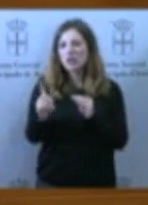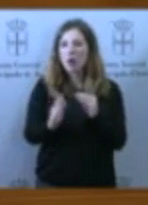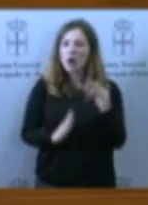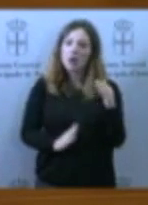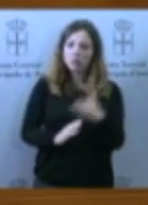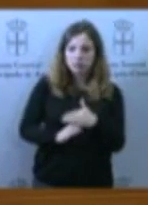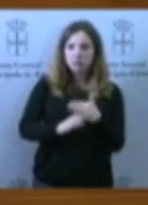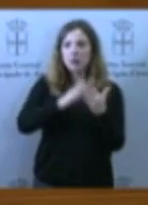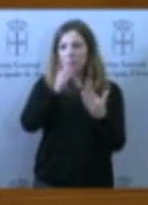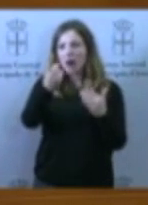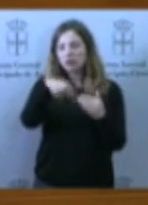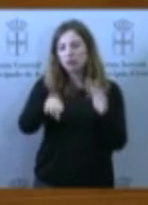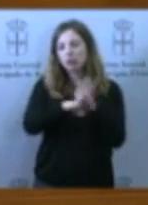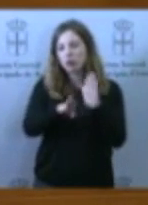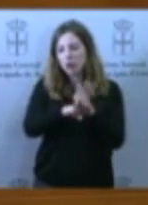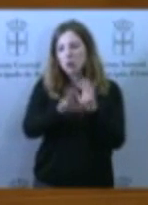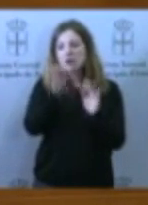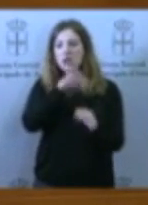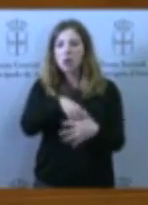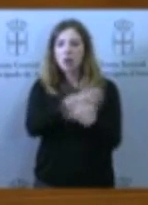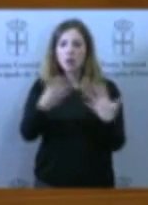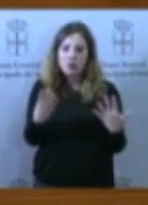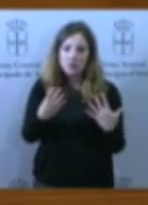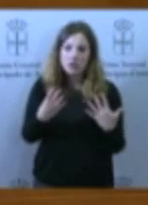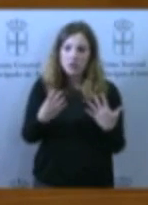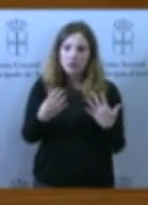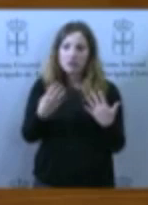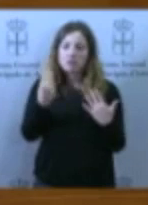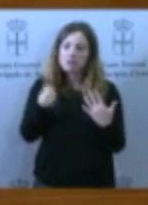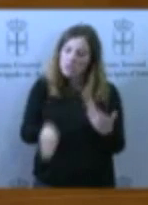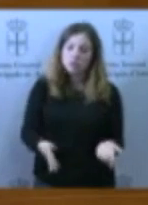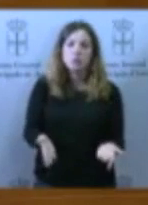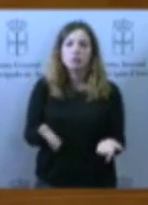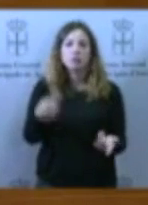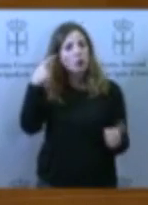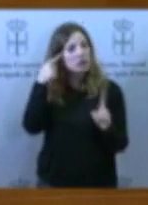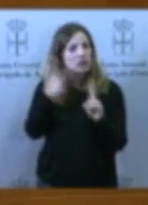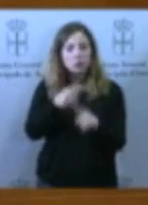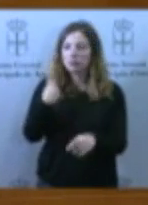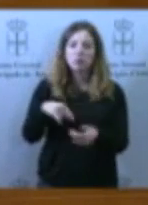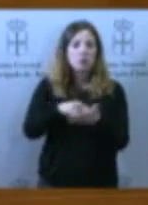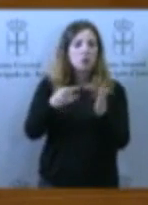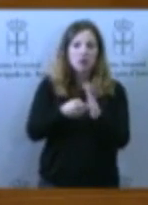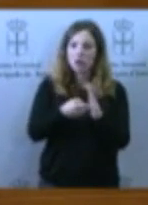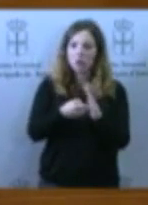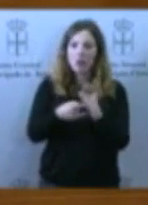permita quedarnos anclados en el siglo XIX con el mismo timón y con el mismo rumbo de un proyecto que fracasó estrepitosamente.